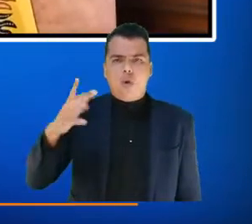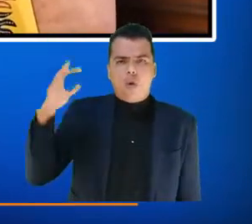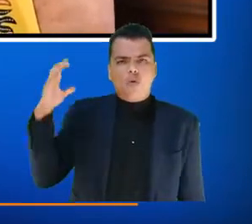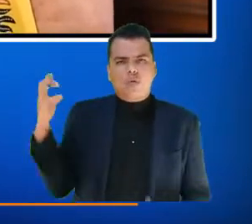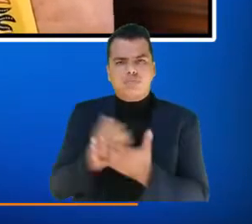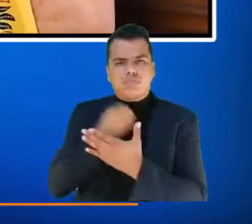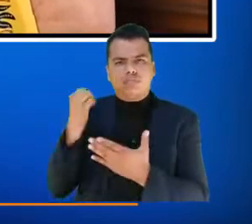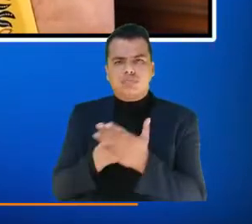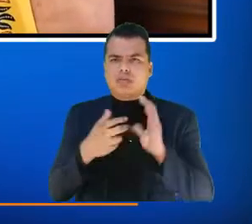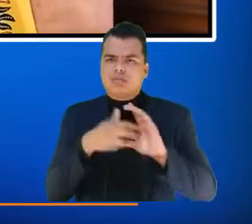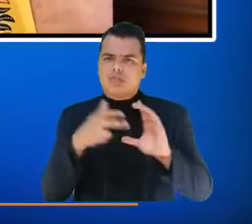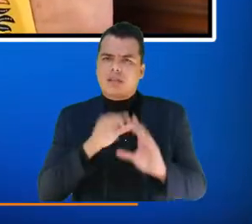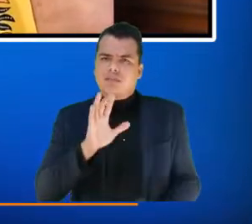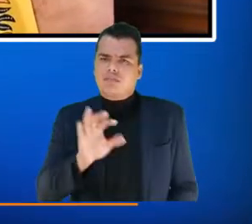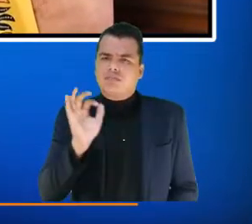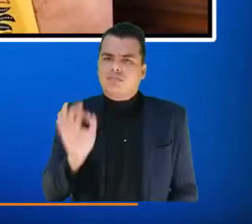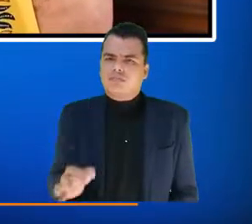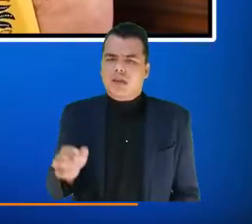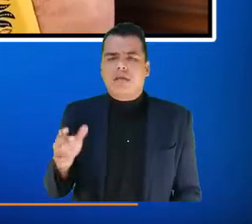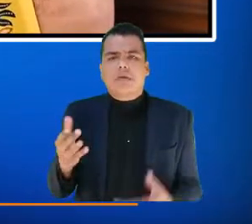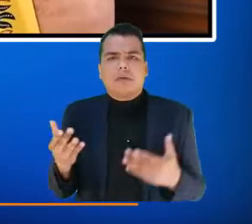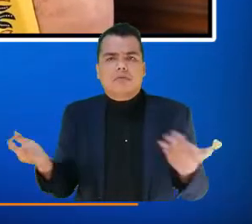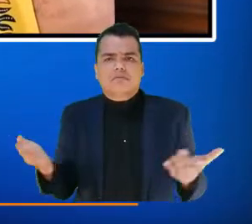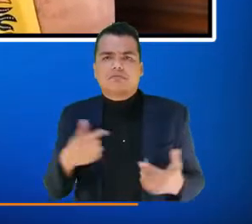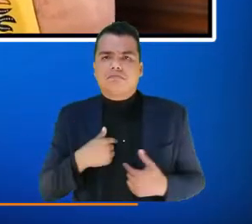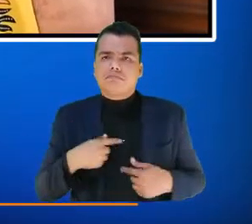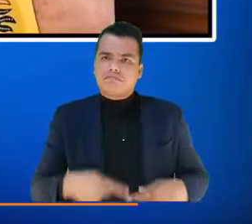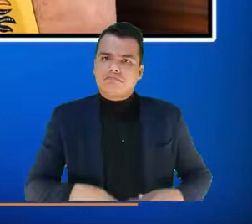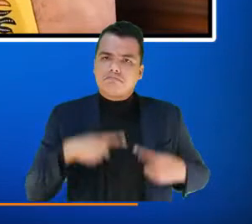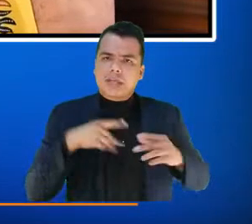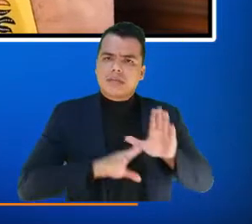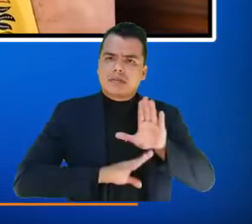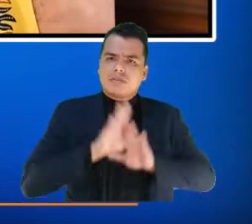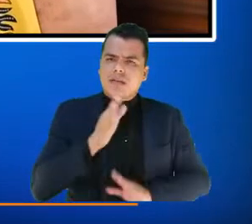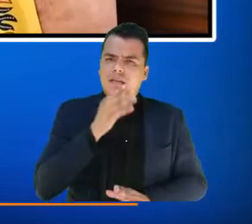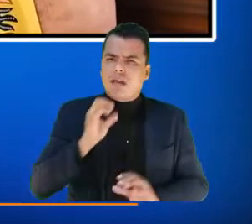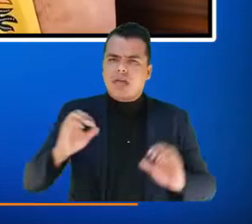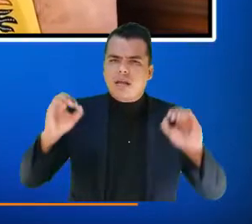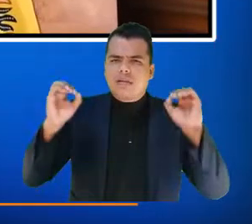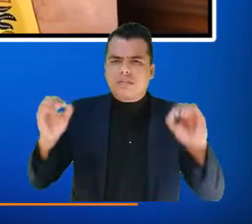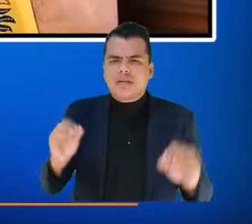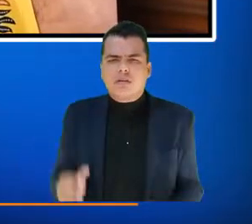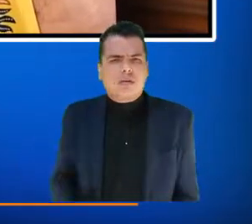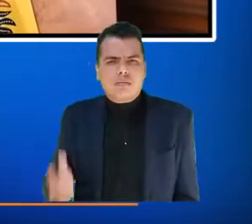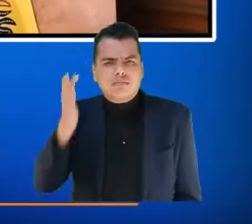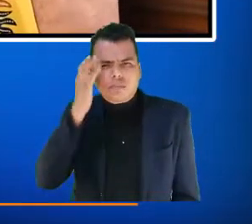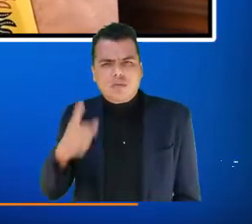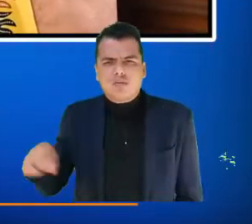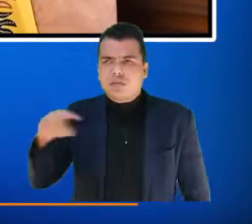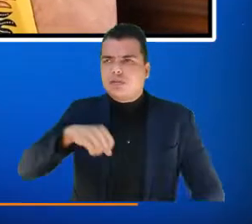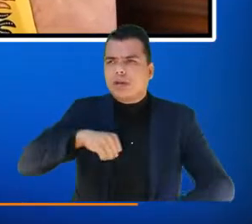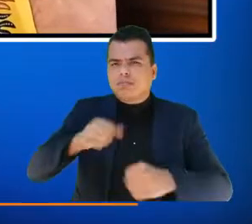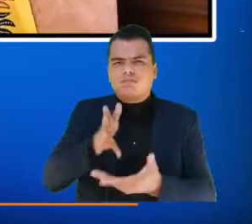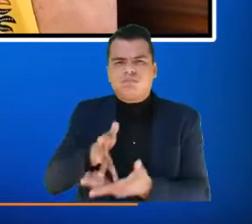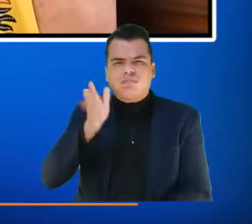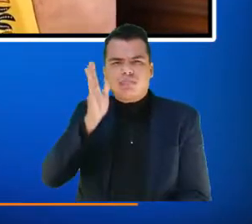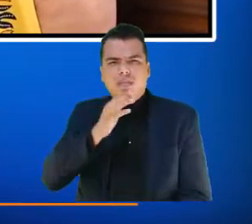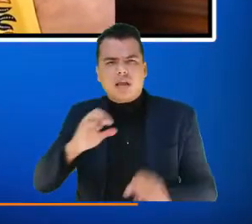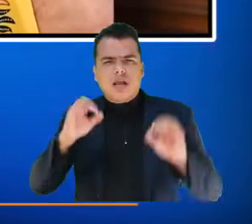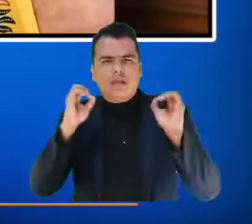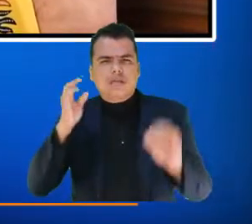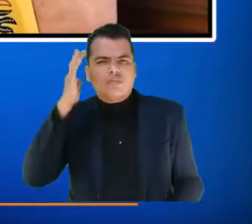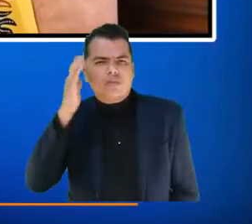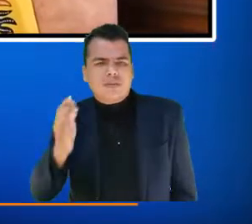oro, ¿y cómo así que eso no les ha ayudado a tener un mejor nivel de vida